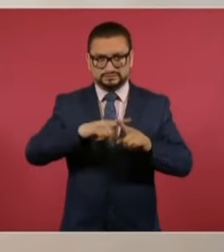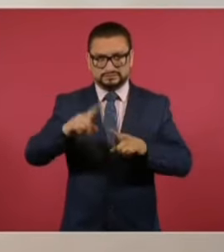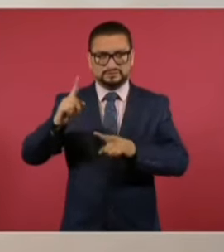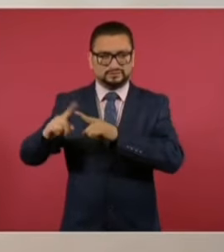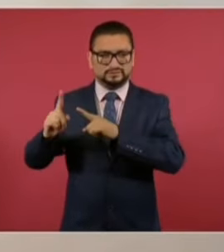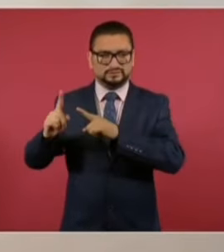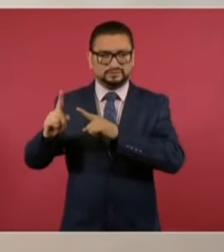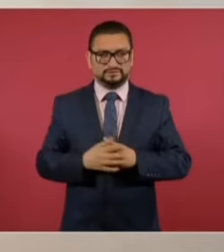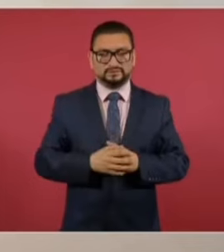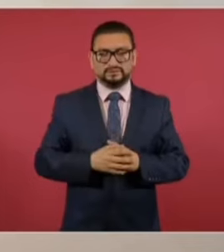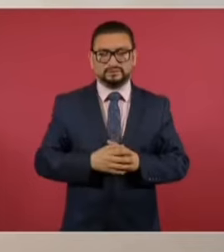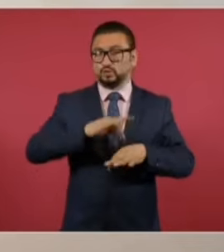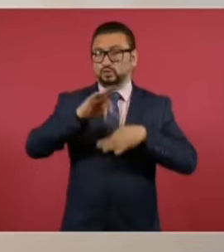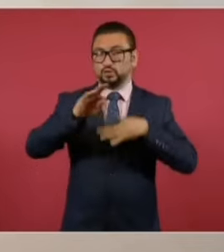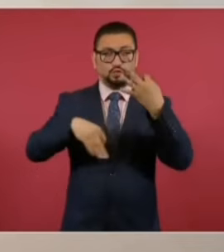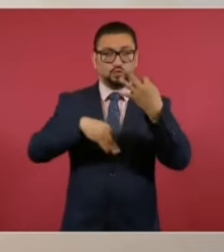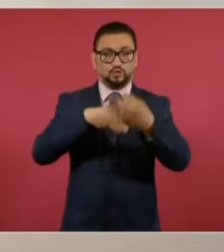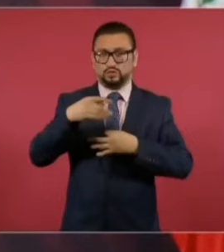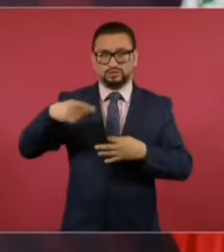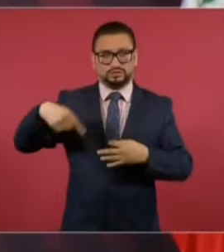Todos esos elementos han pasado